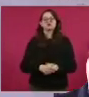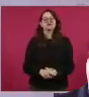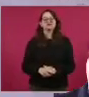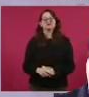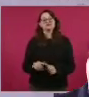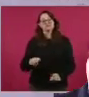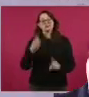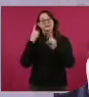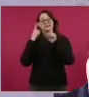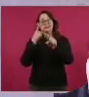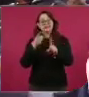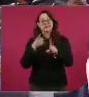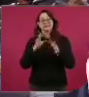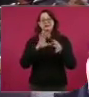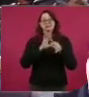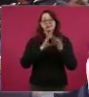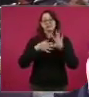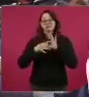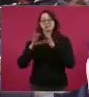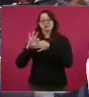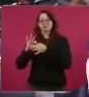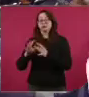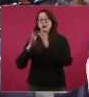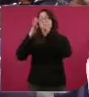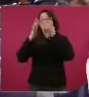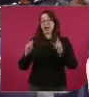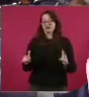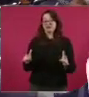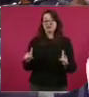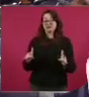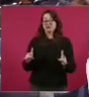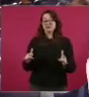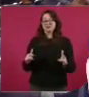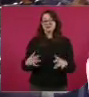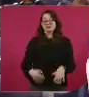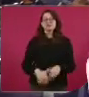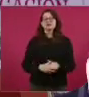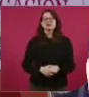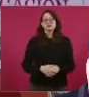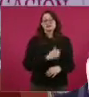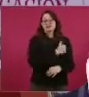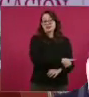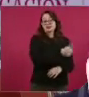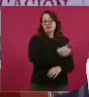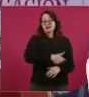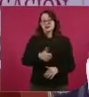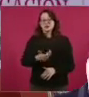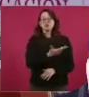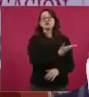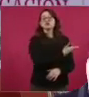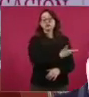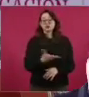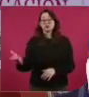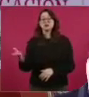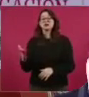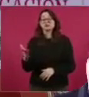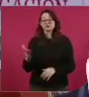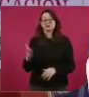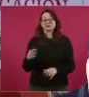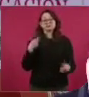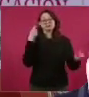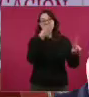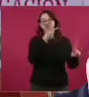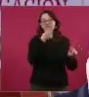reto, que son los Juegos Olímpicos de París, y cada uno y cada una de los que están aquí presentes tienen diferentes